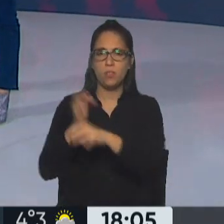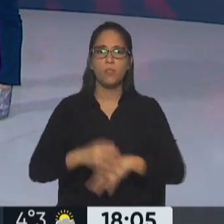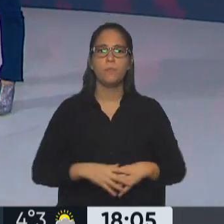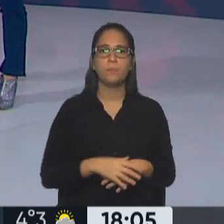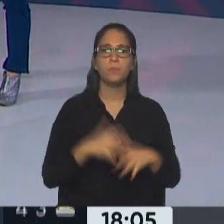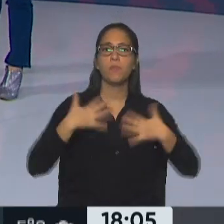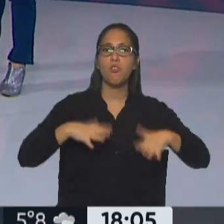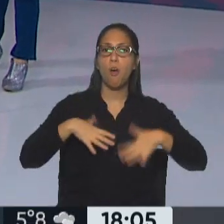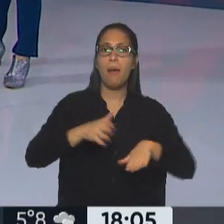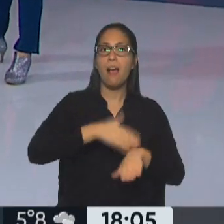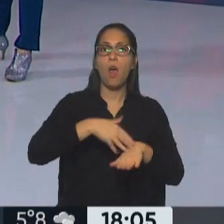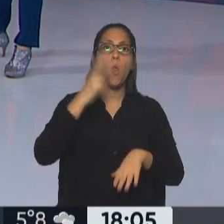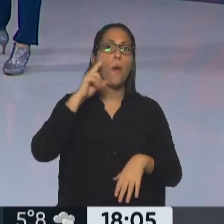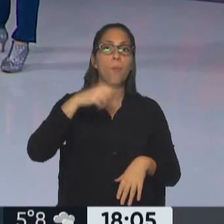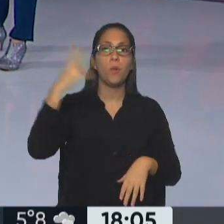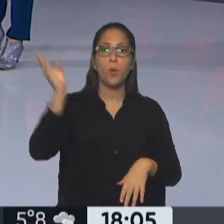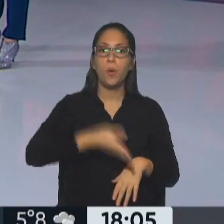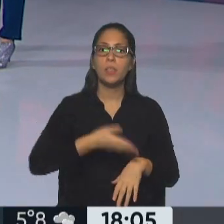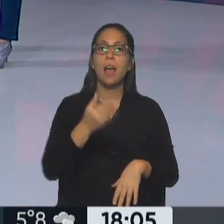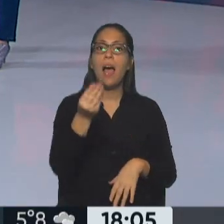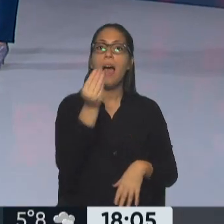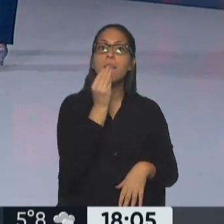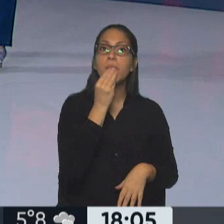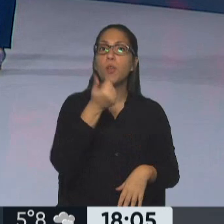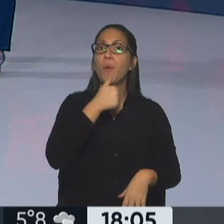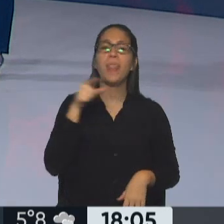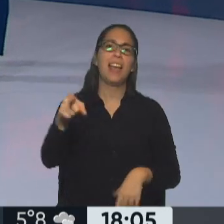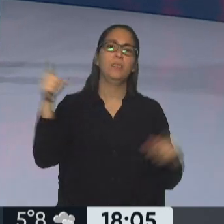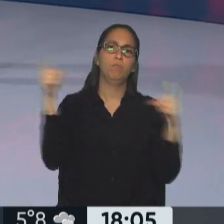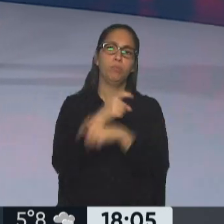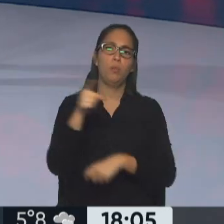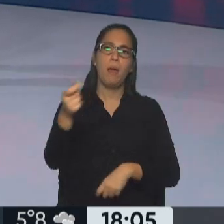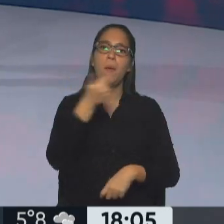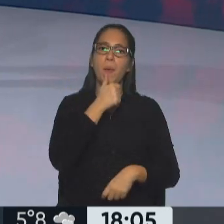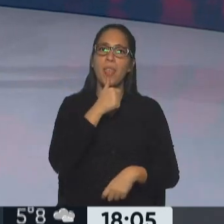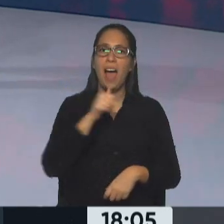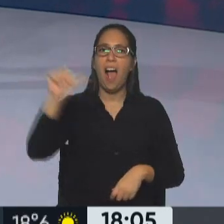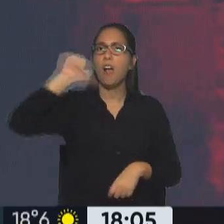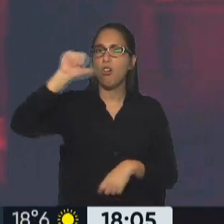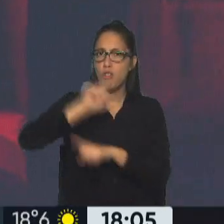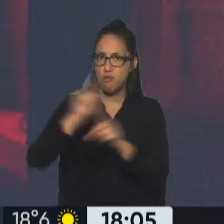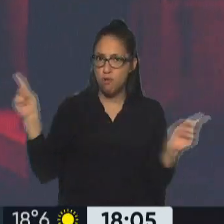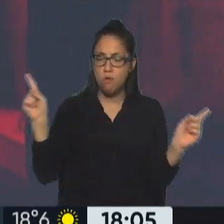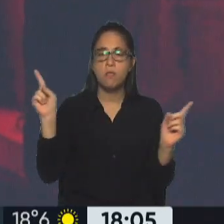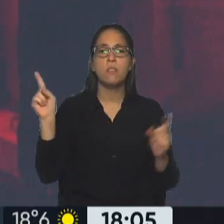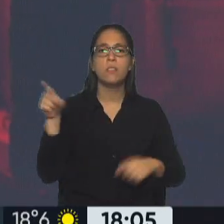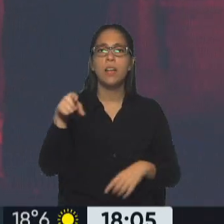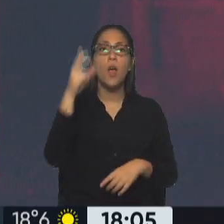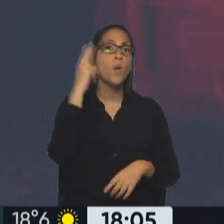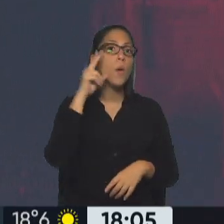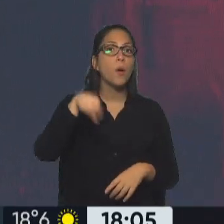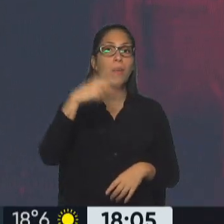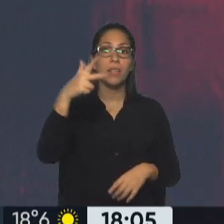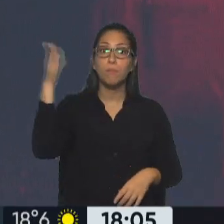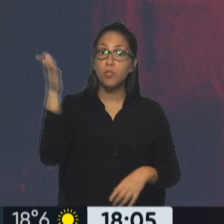calzado, 9,4%. Alimento y bebidas. Acá está el problema. Y bebida no alcohólica. ¿Por qué te digo acá está el problema? Primero, ese